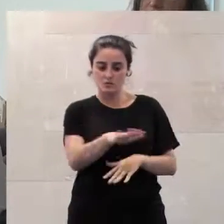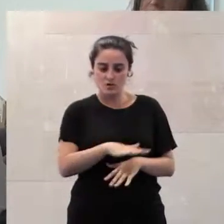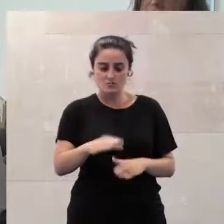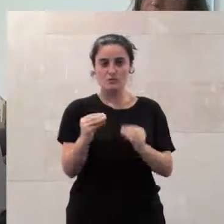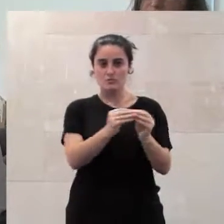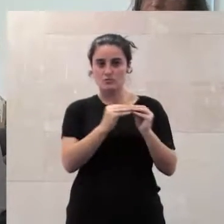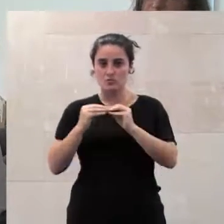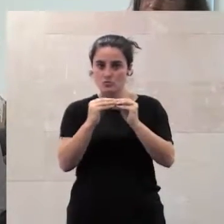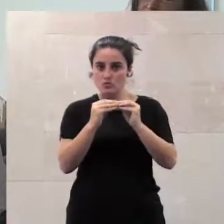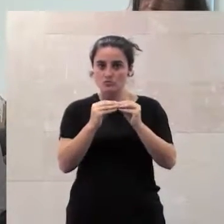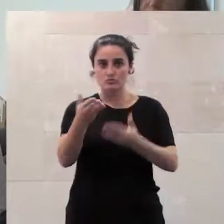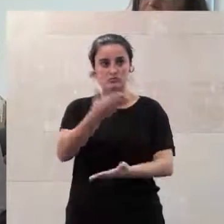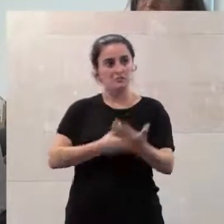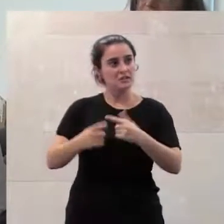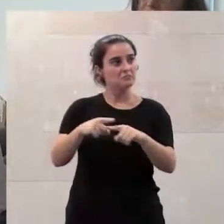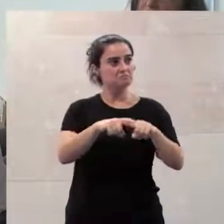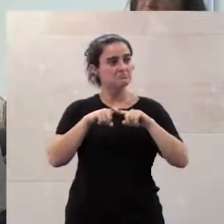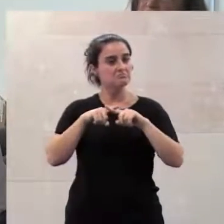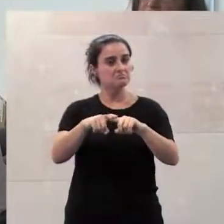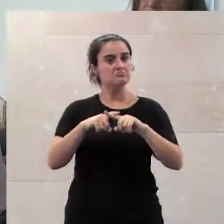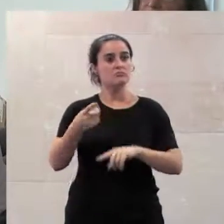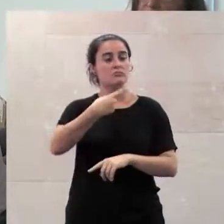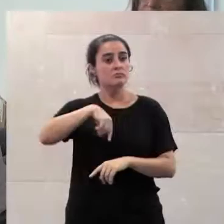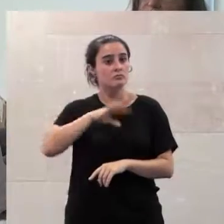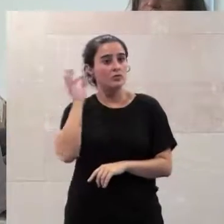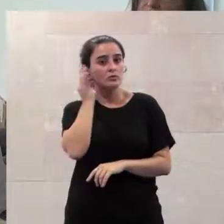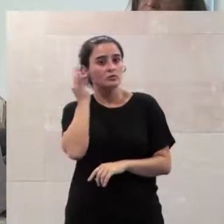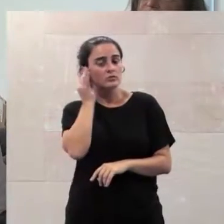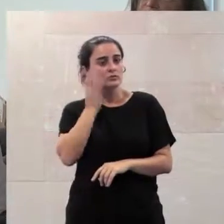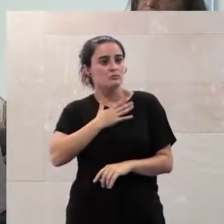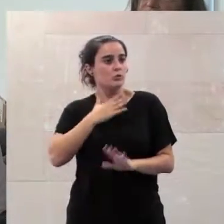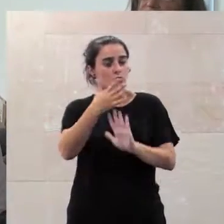comunes, compartidos entre nosotras, en el que, bueno, pues hablar